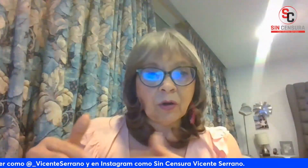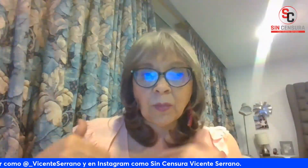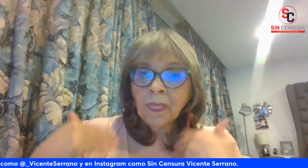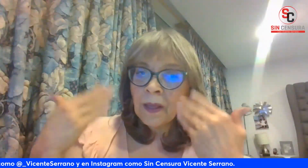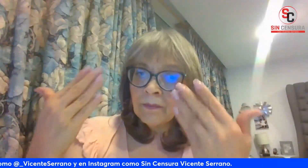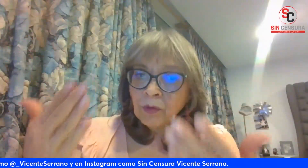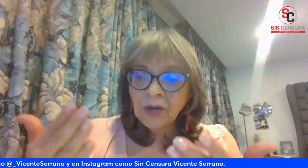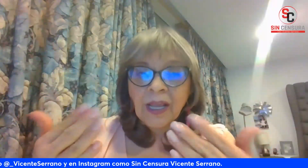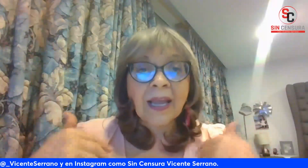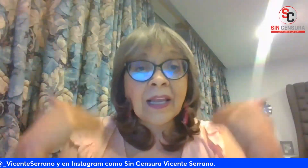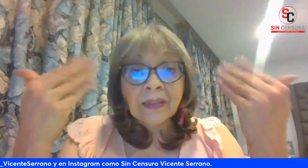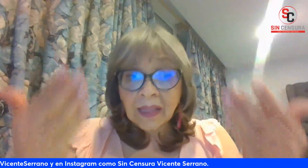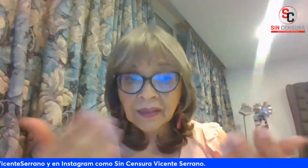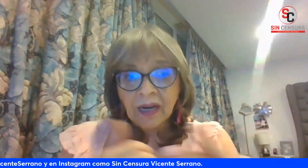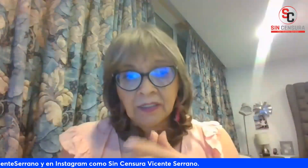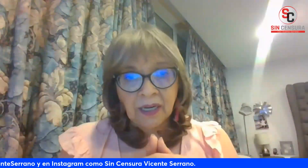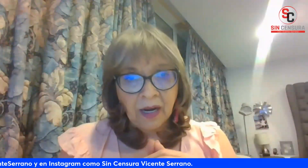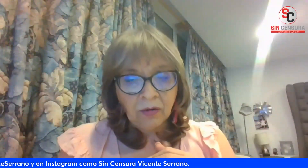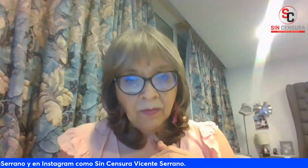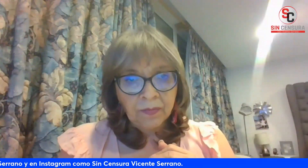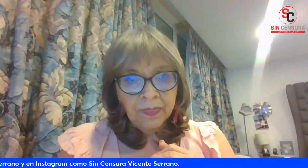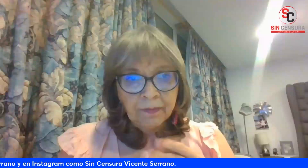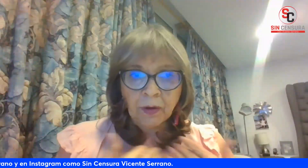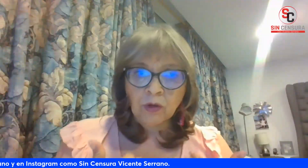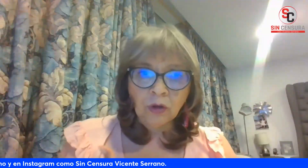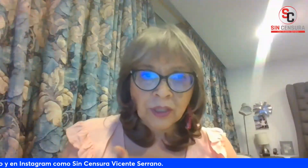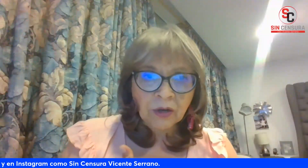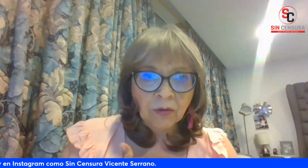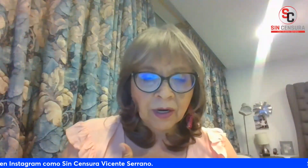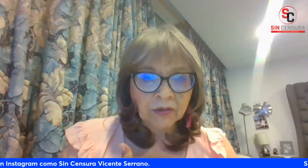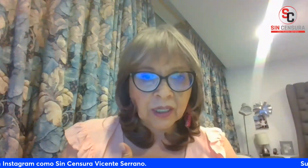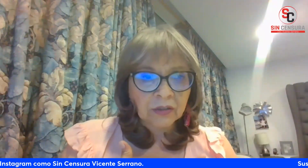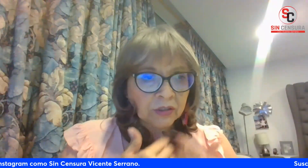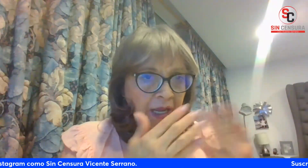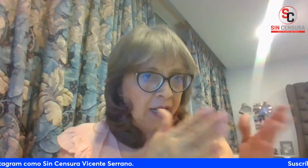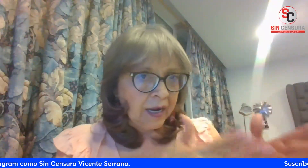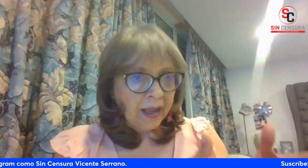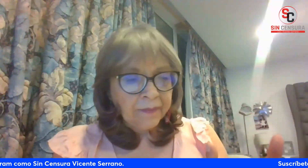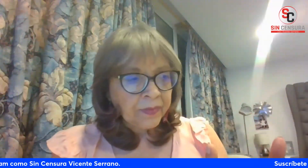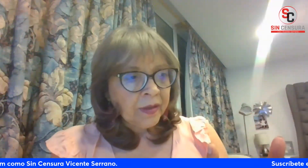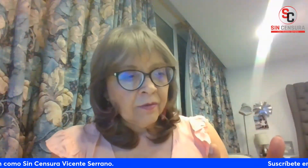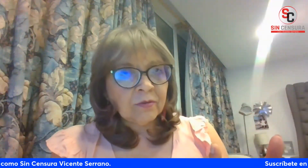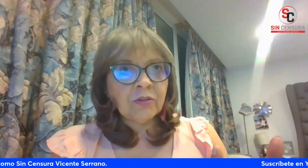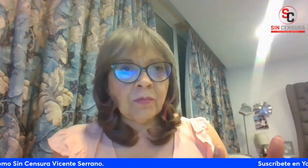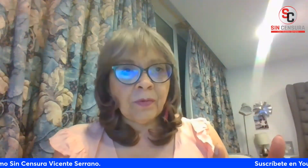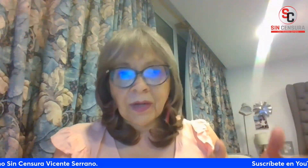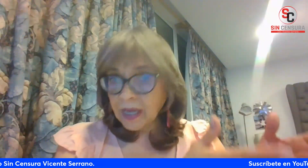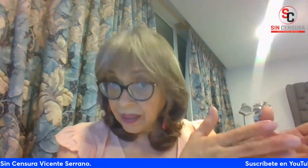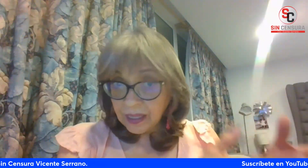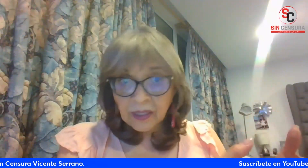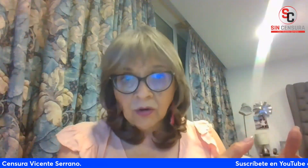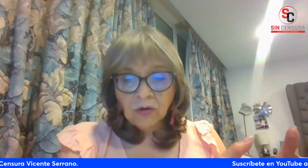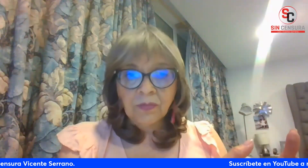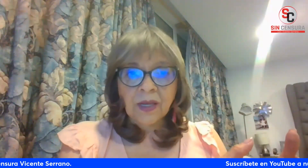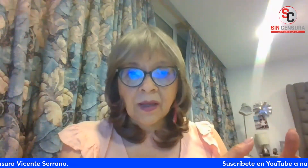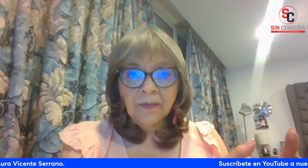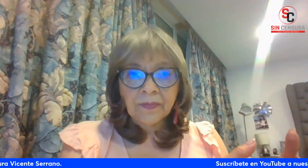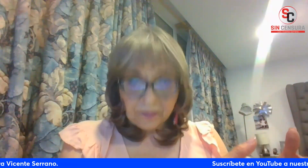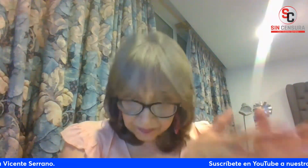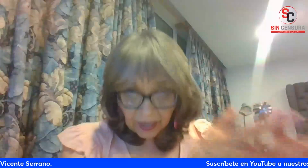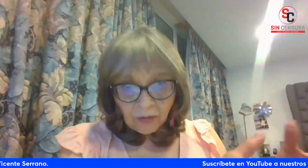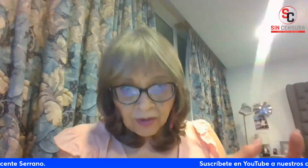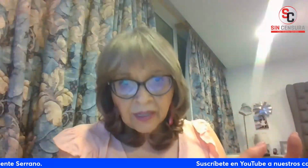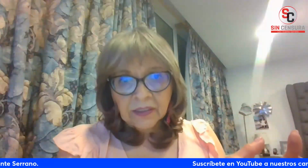hay corrupción, podría intentar hacer algo. Pero yo tengo varios casos en la función pública de gente